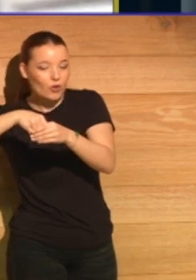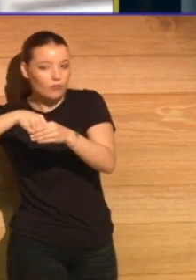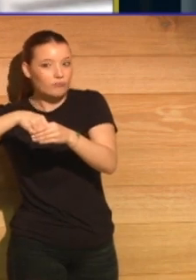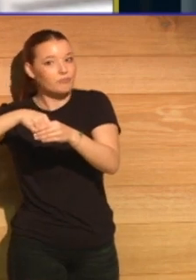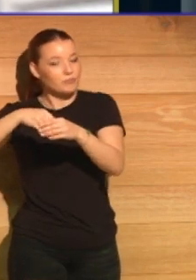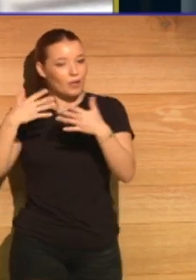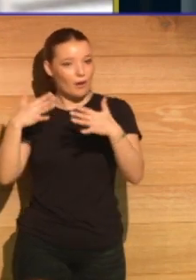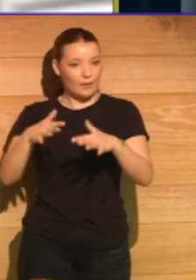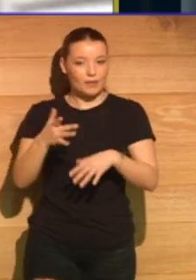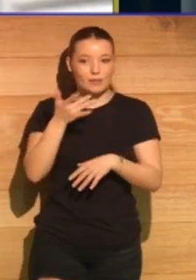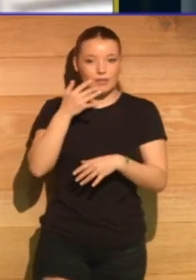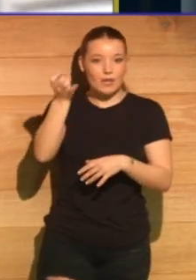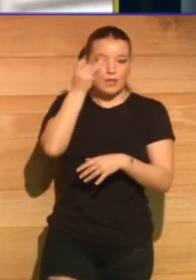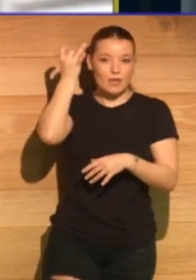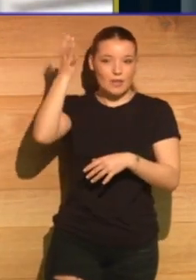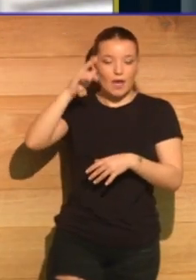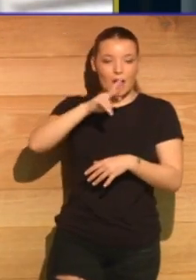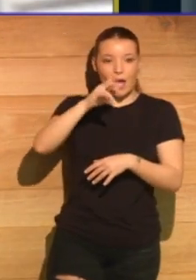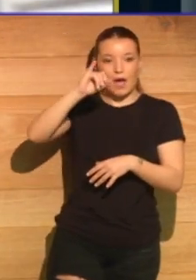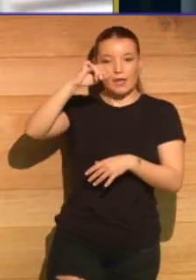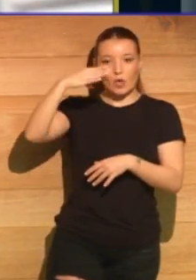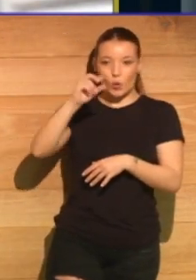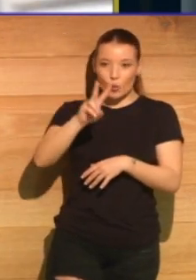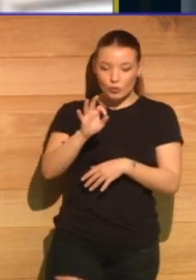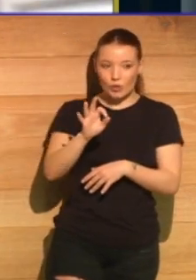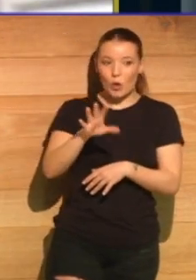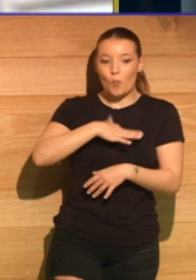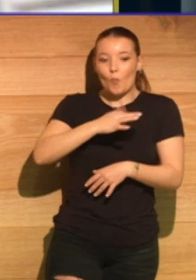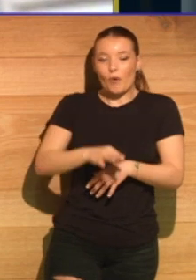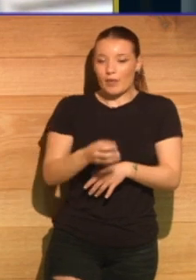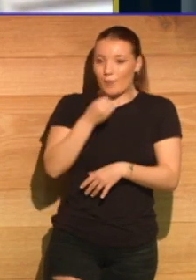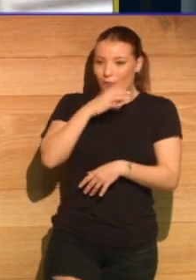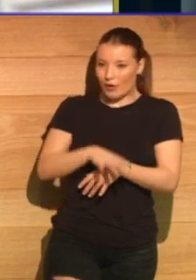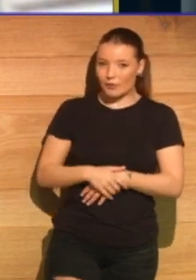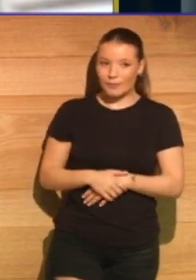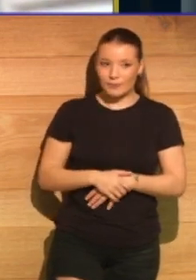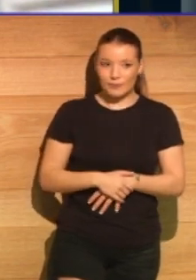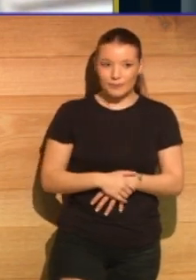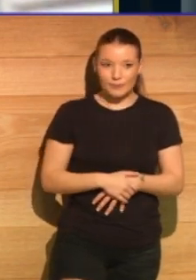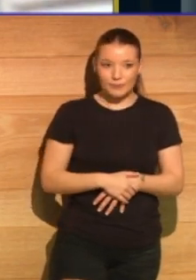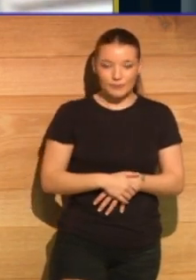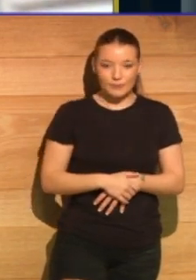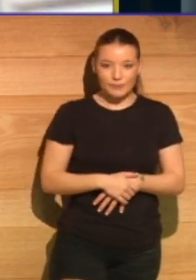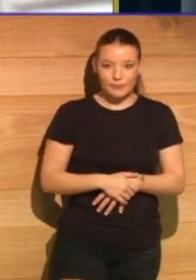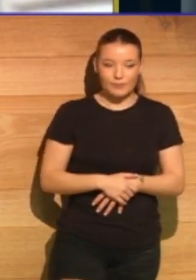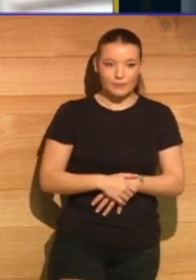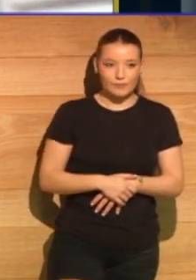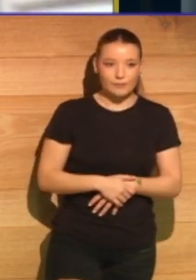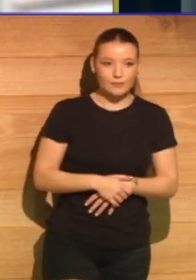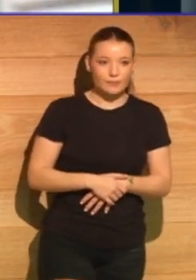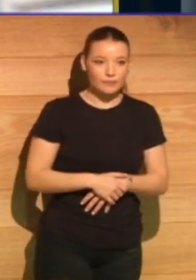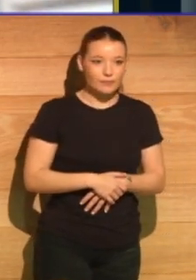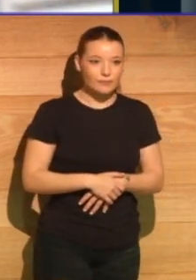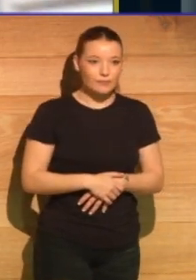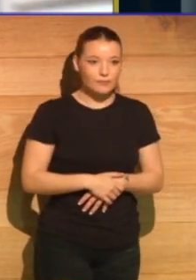el abstract perfecto, quizás sería rentable, ¿eh? Les ponemos y mandamos cada paper con un haiku y a